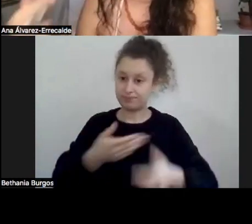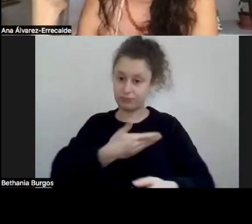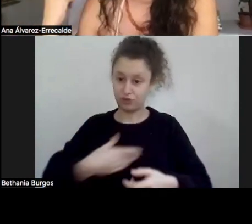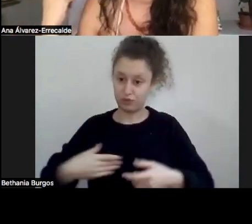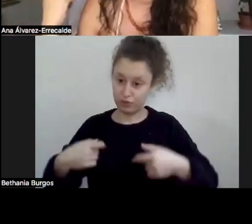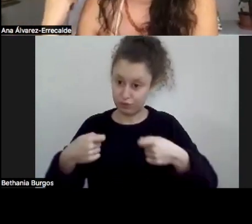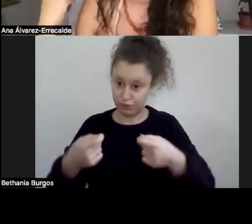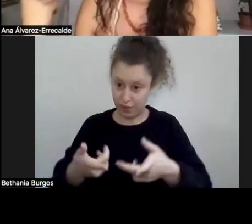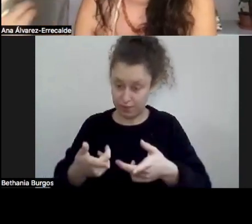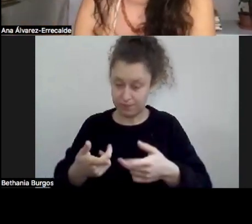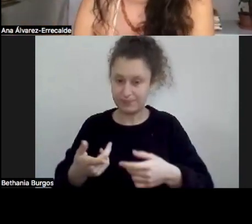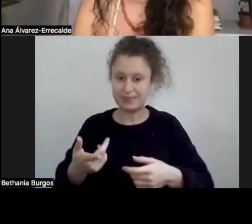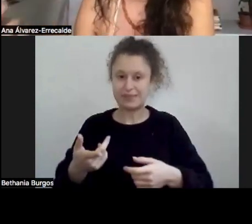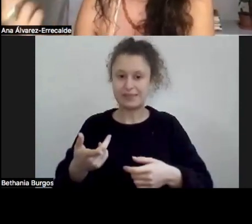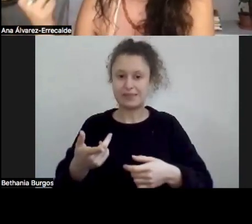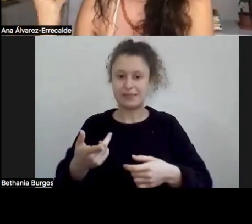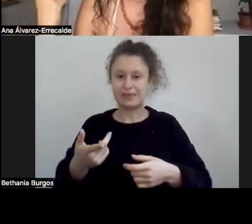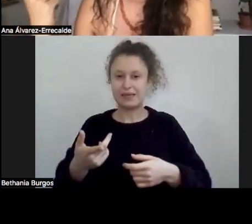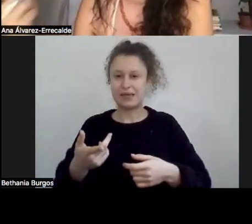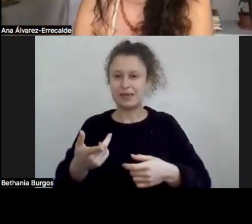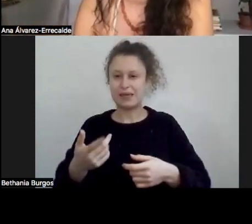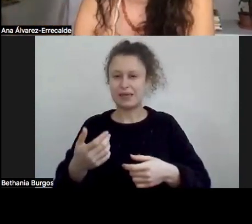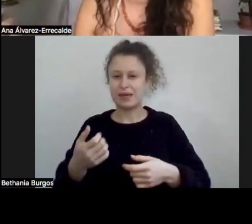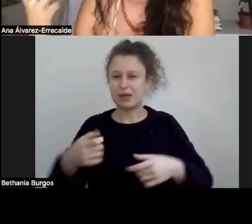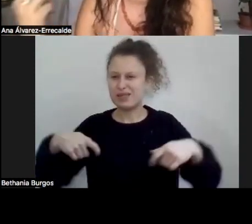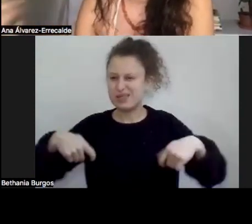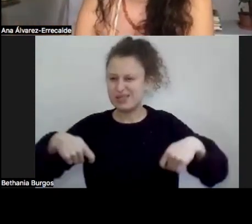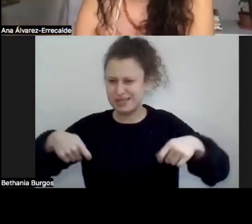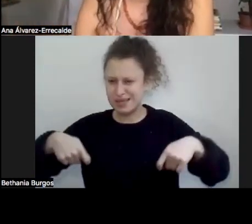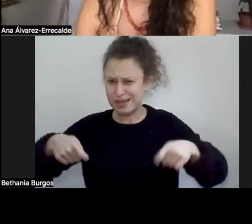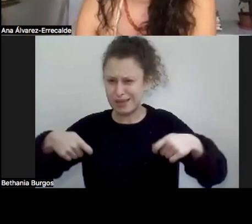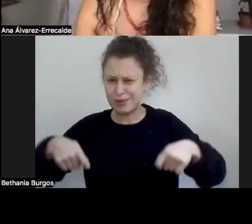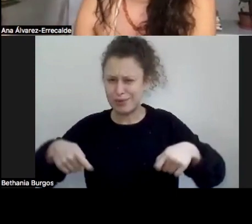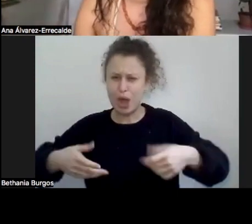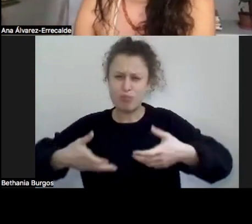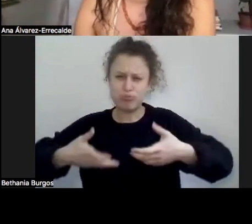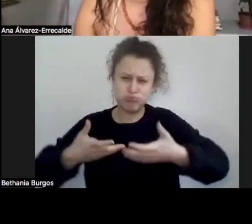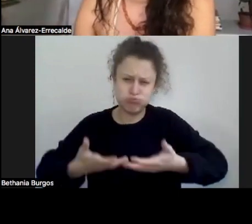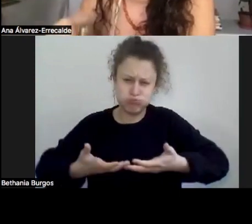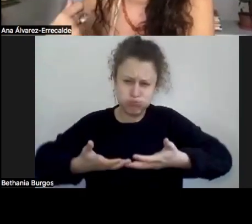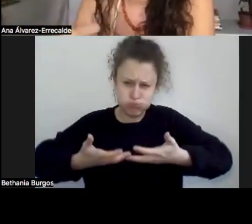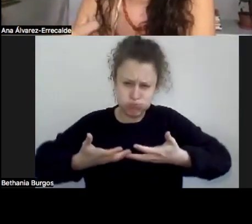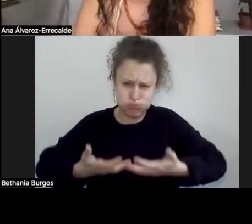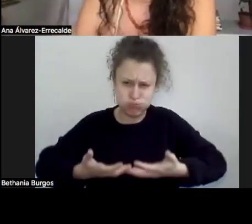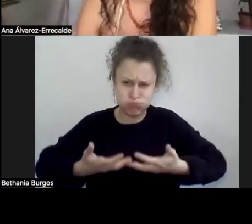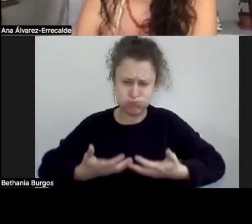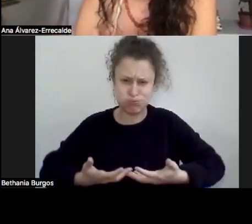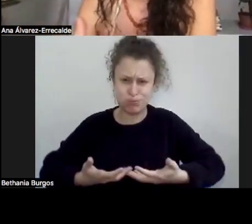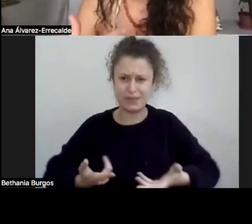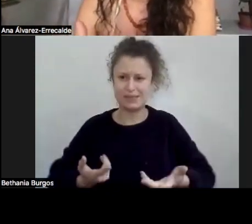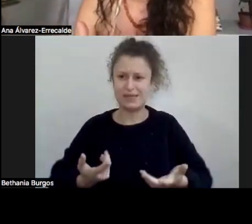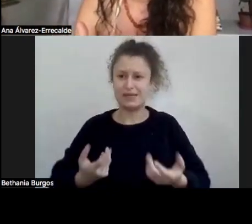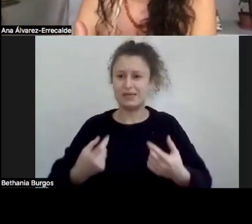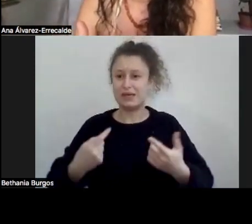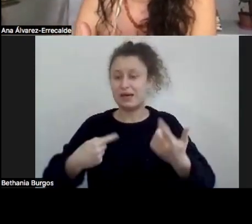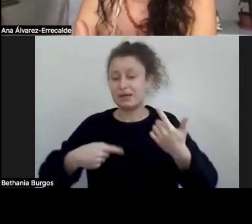playa, ir al río, llevarlo a la naturaleza, ir al parque, subir cuestas, este